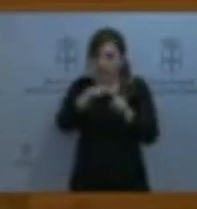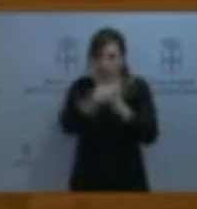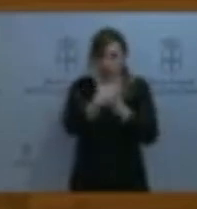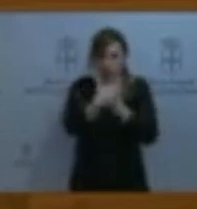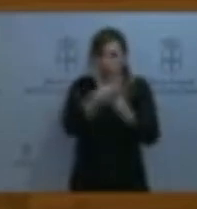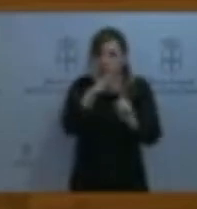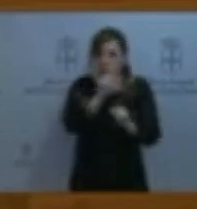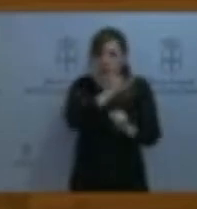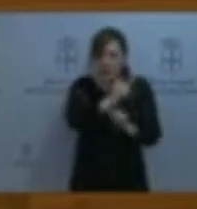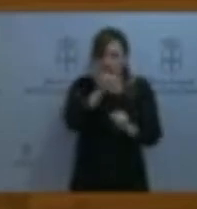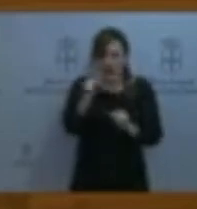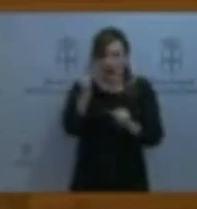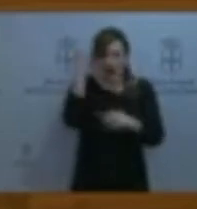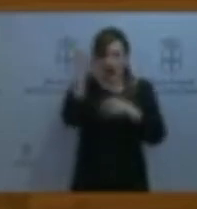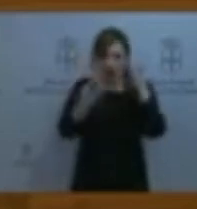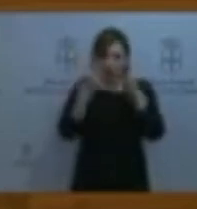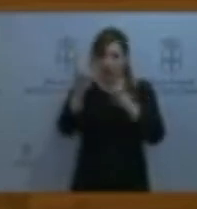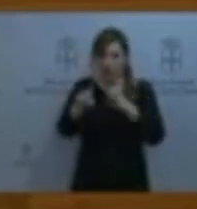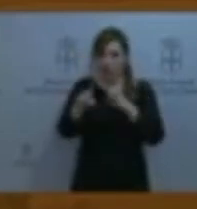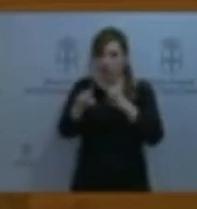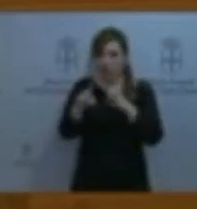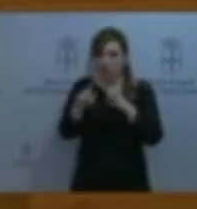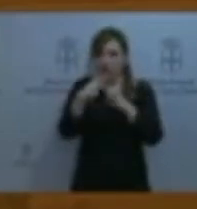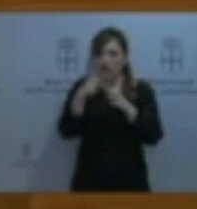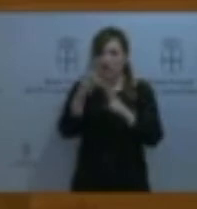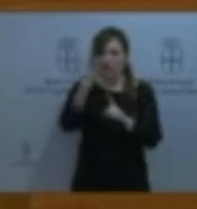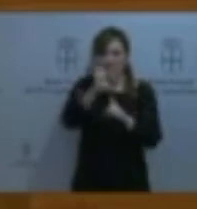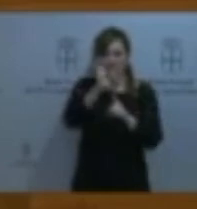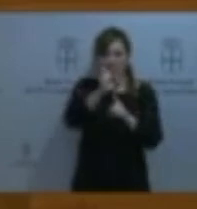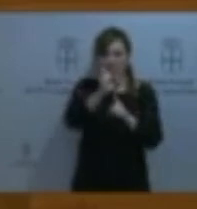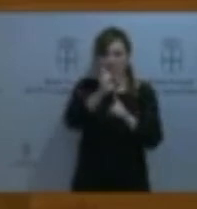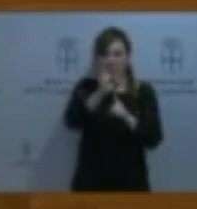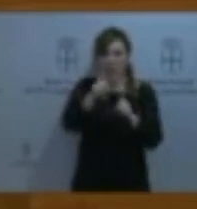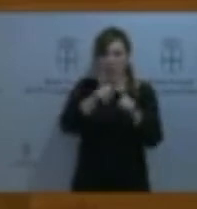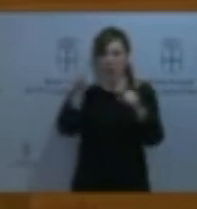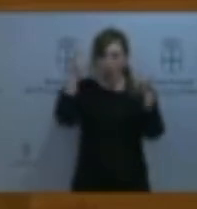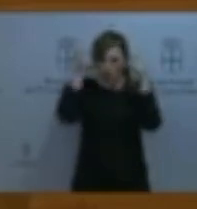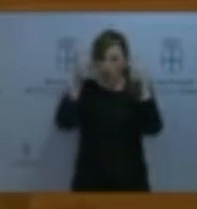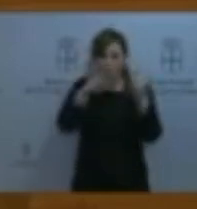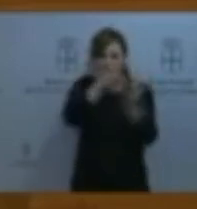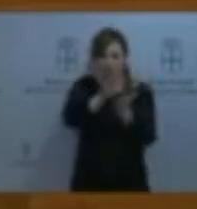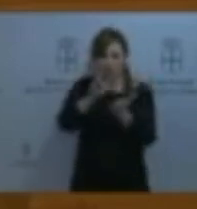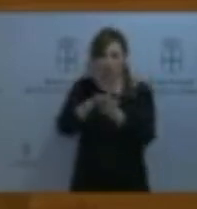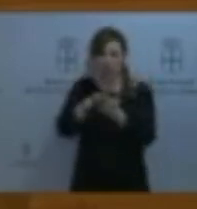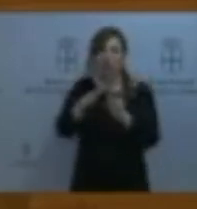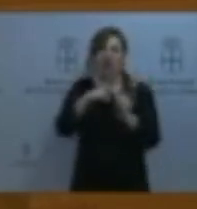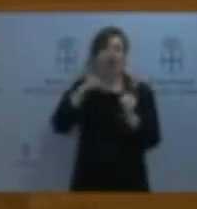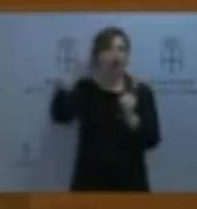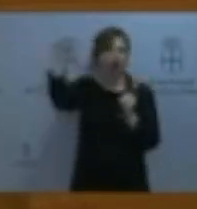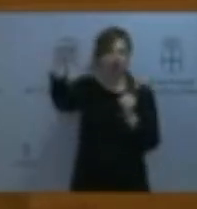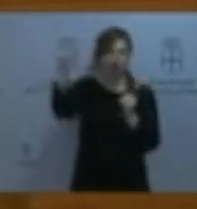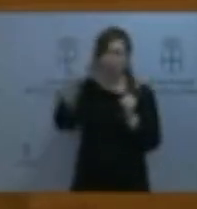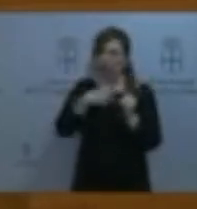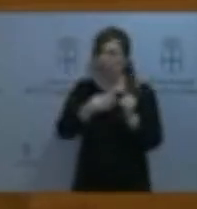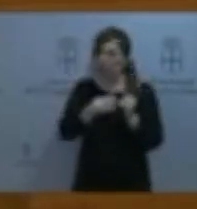matando estos animales y colgándolos en señales también con los osos que aparecieron muertos. Esperamos que todo el mundo responda de